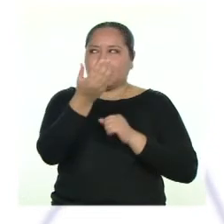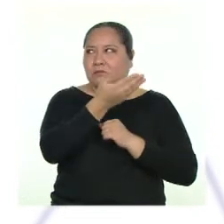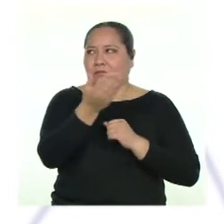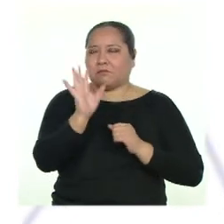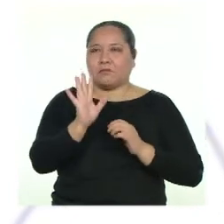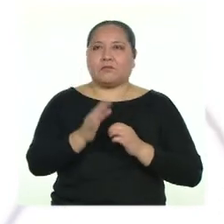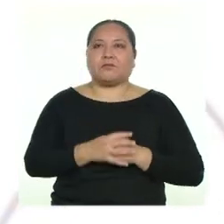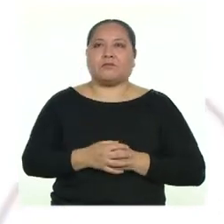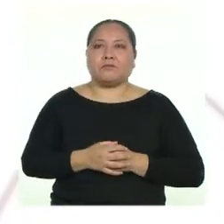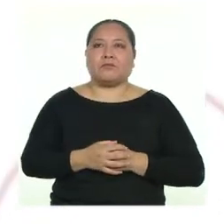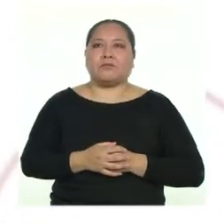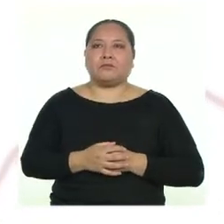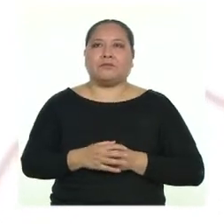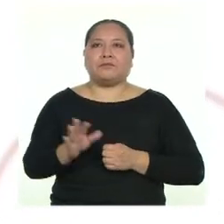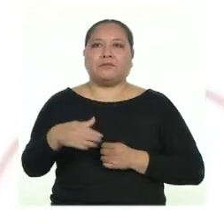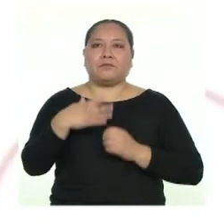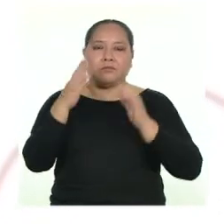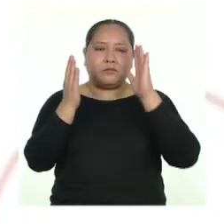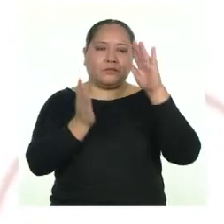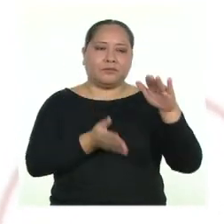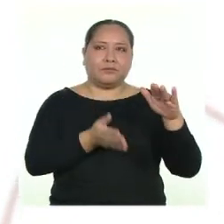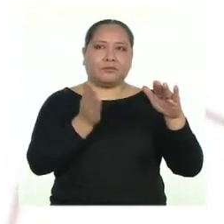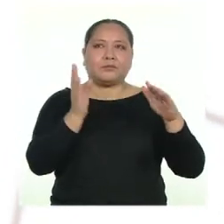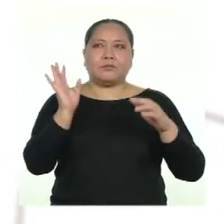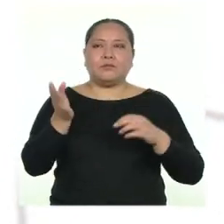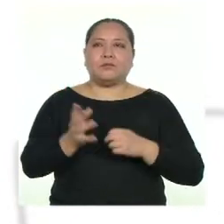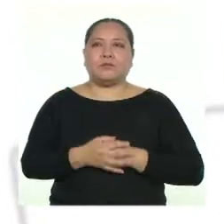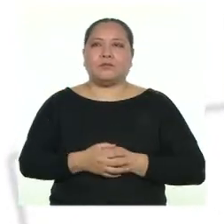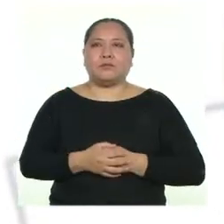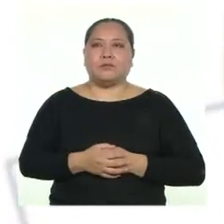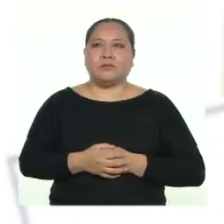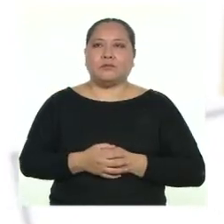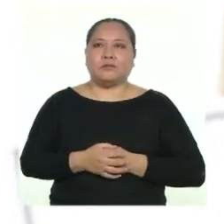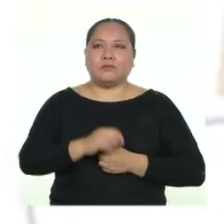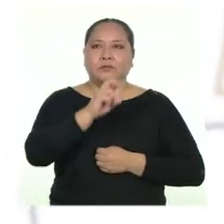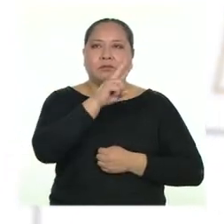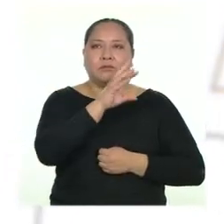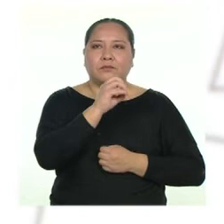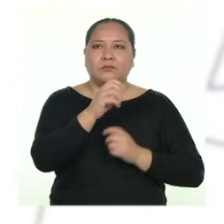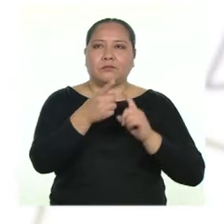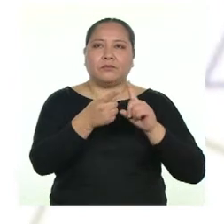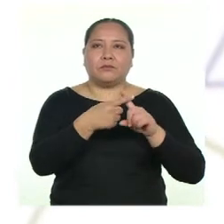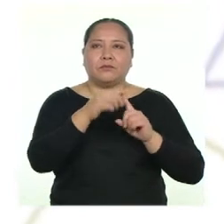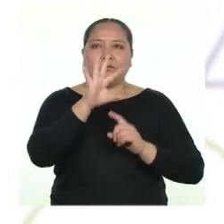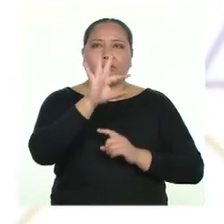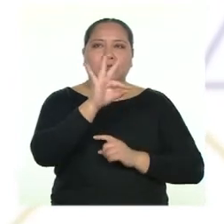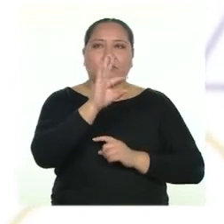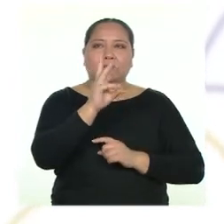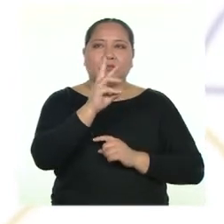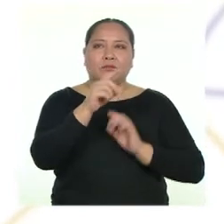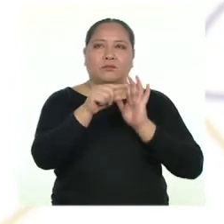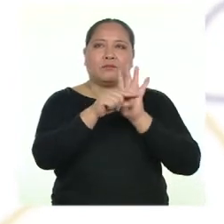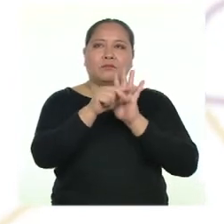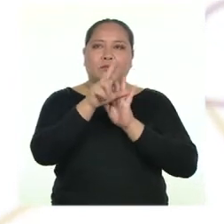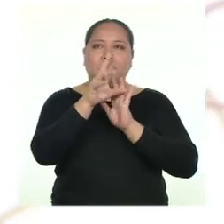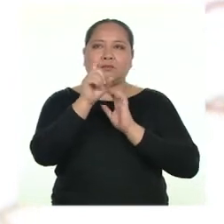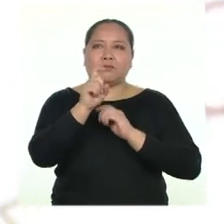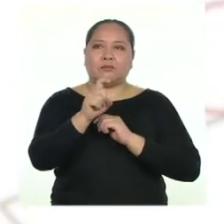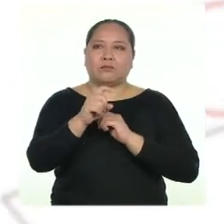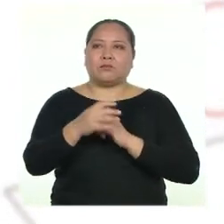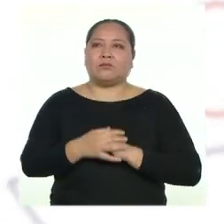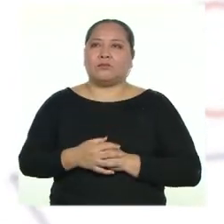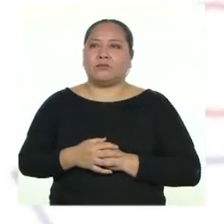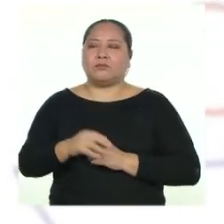profesora. Después de cancelar los denominadores, nos queda 20 por 96 menos